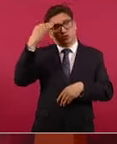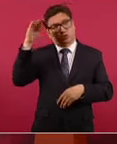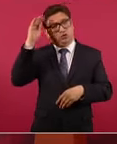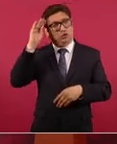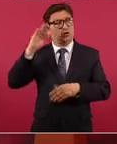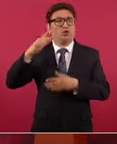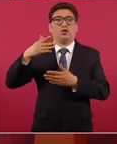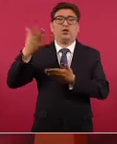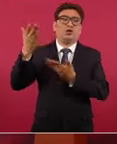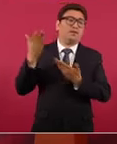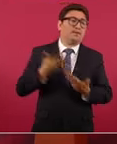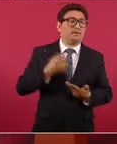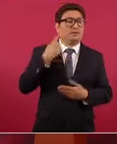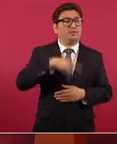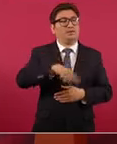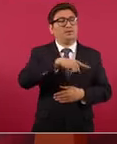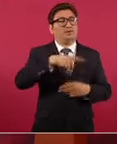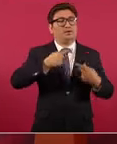médicos mexicanos